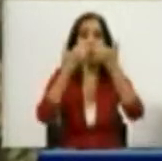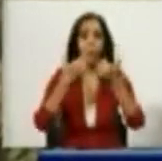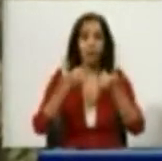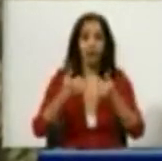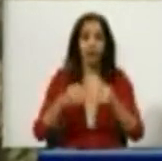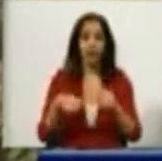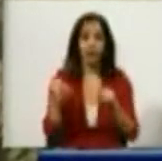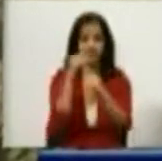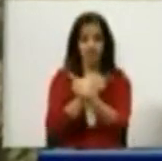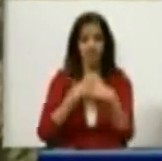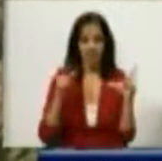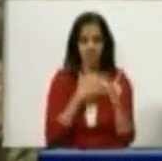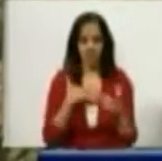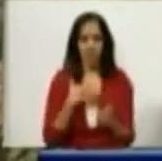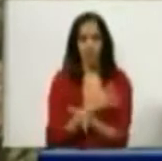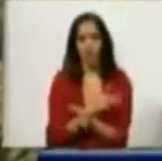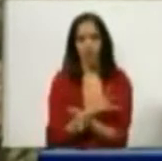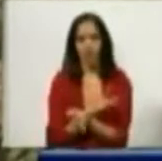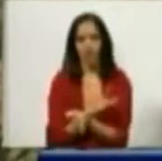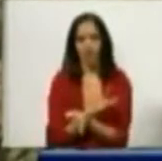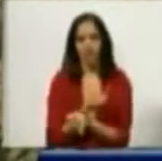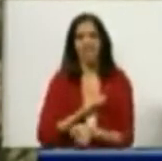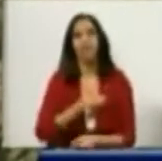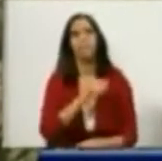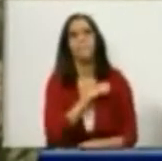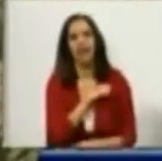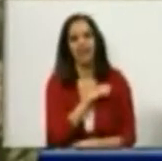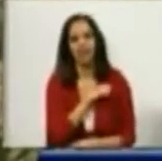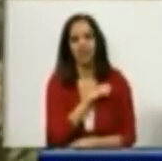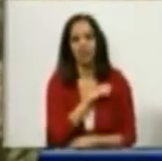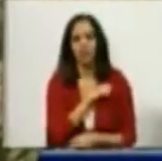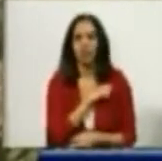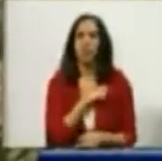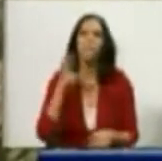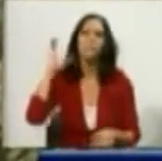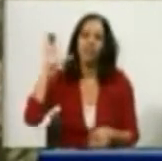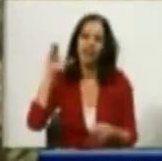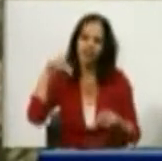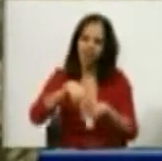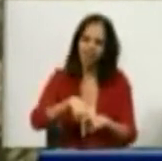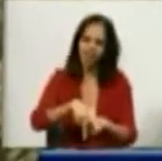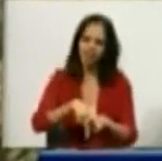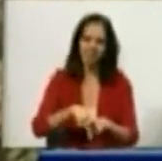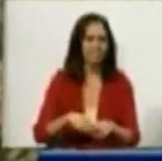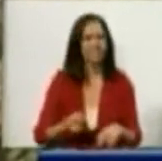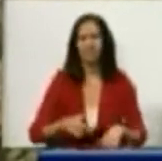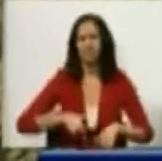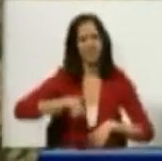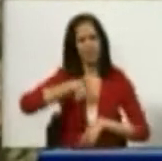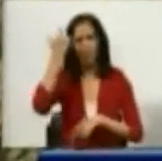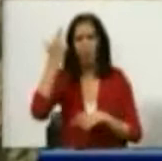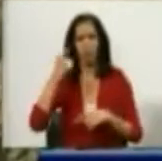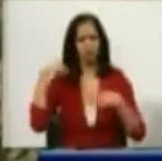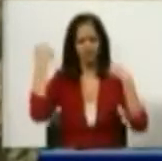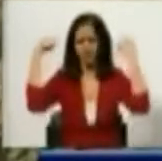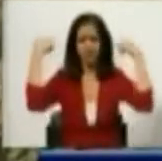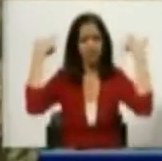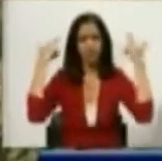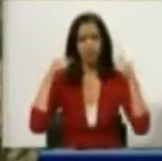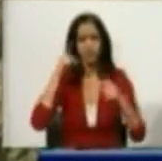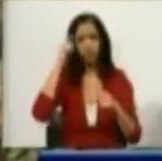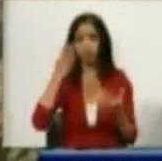la quiere jugar en España un país colonizador que hay una tan loca Dios mío